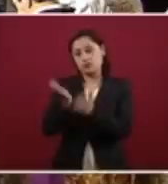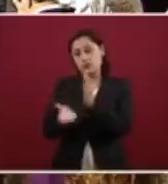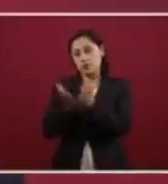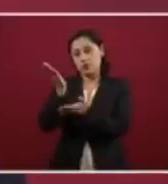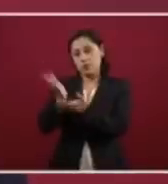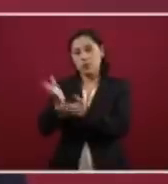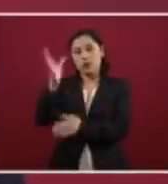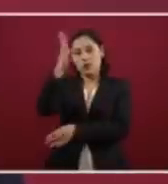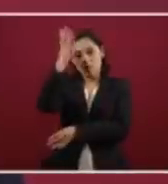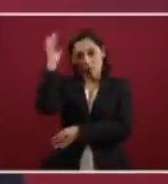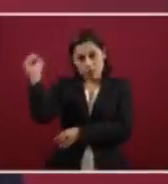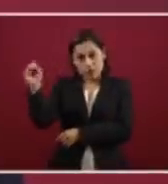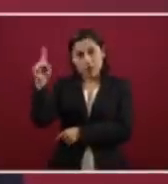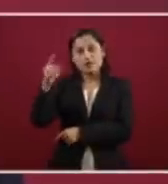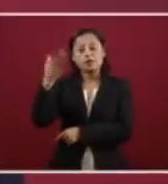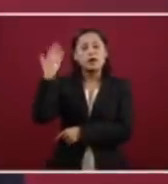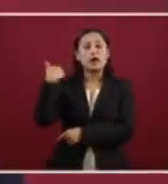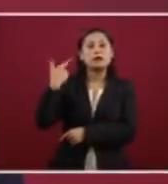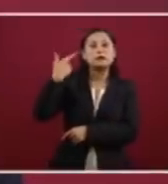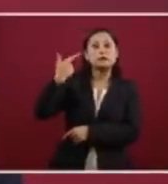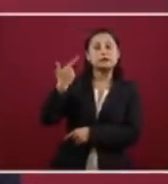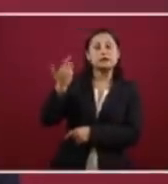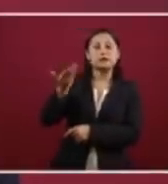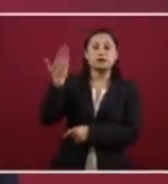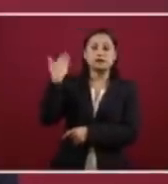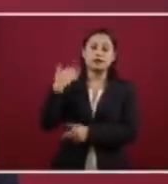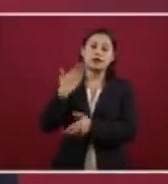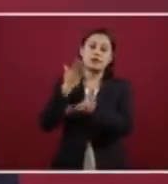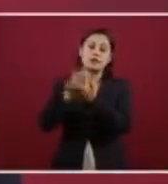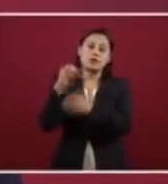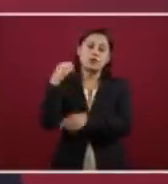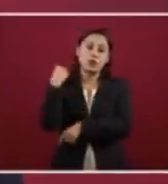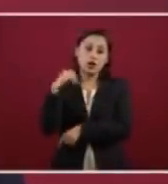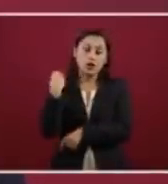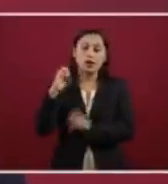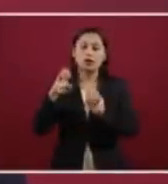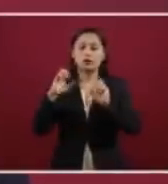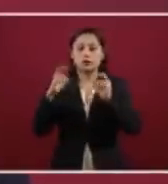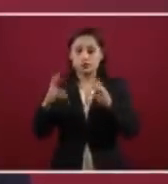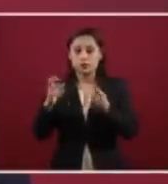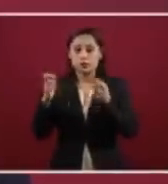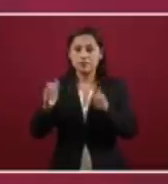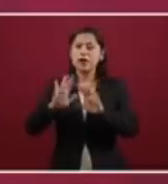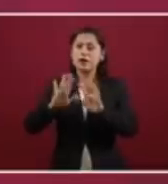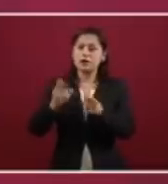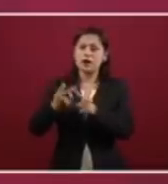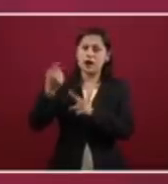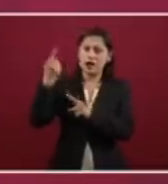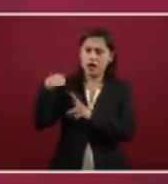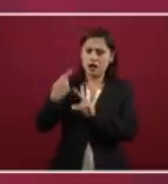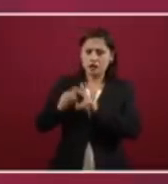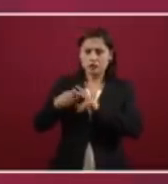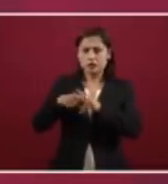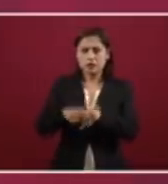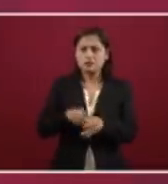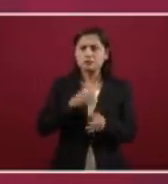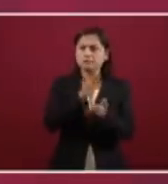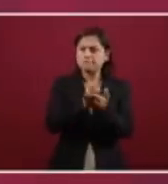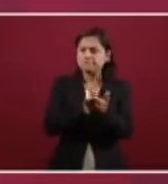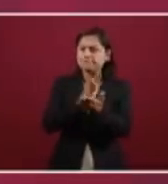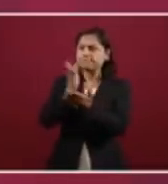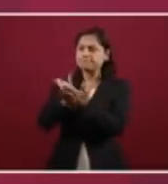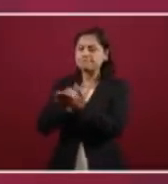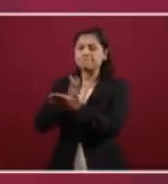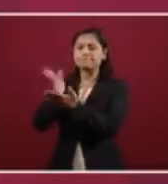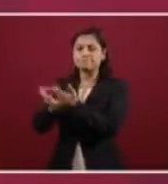Oaxaca y en Chiapas y hemos venido realizando una serie de recorridos para informar en asambleas